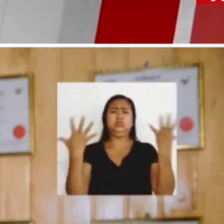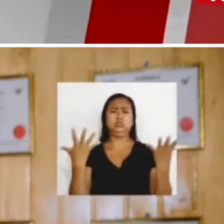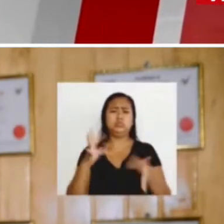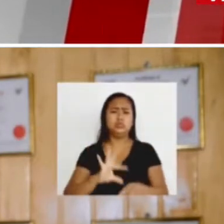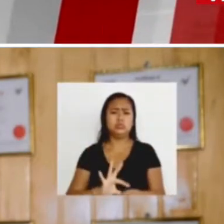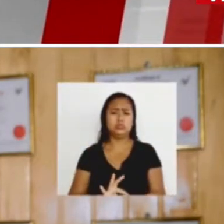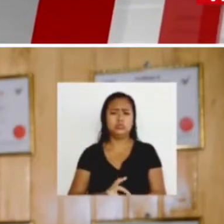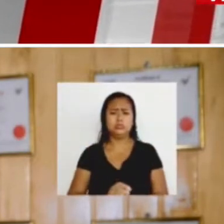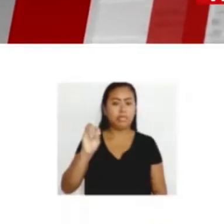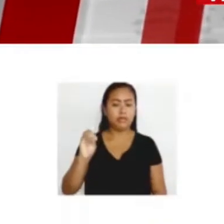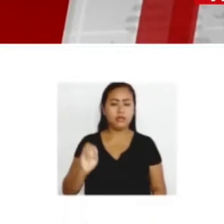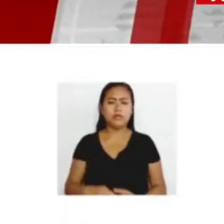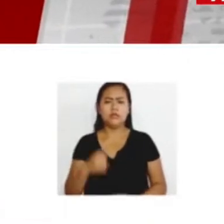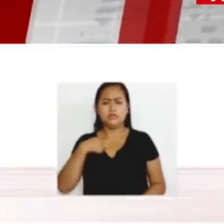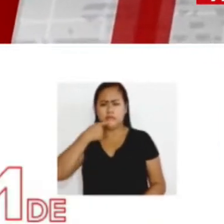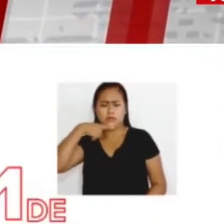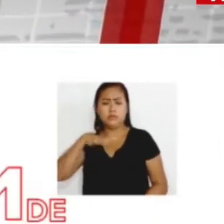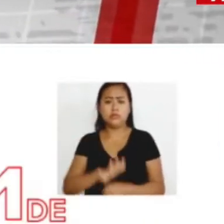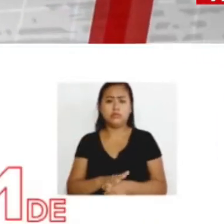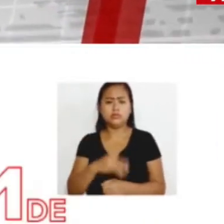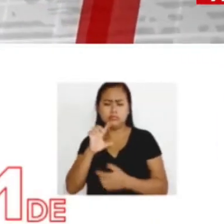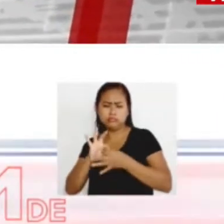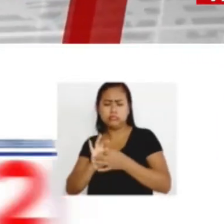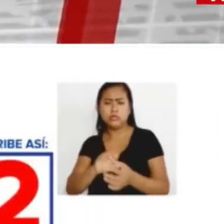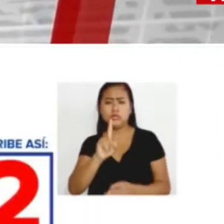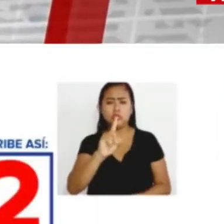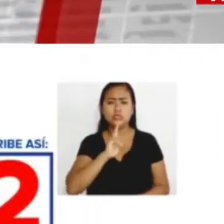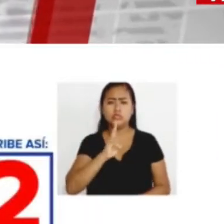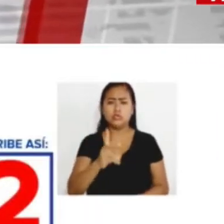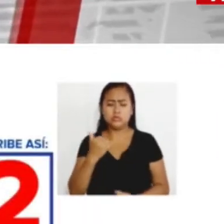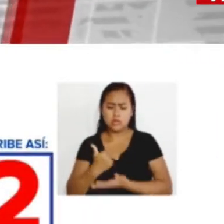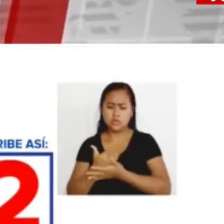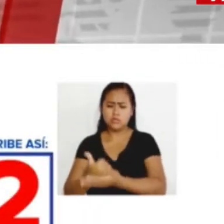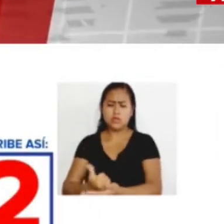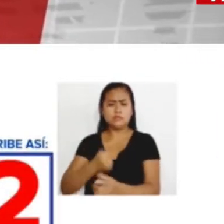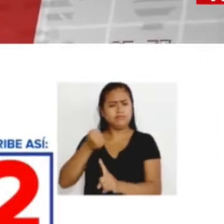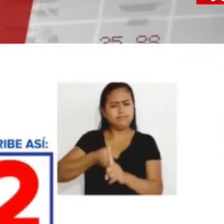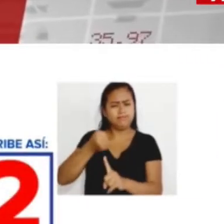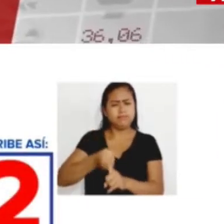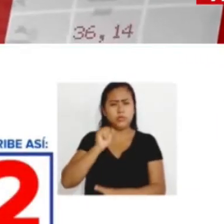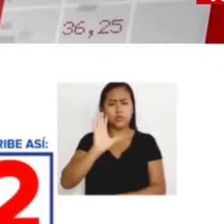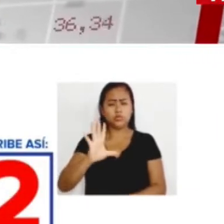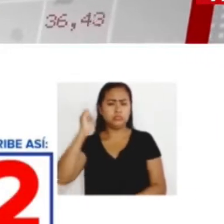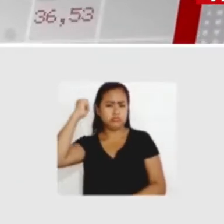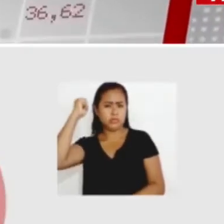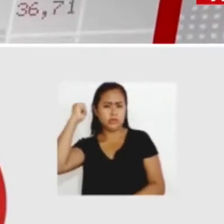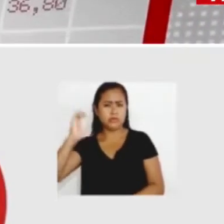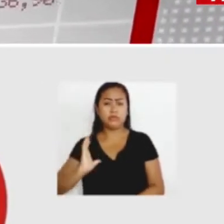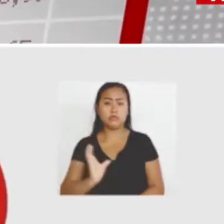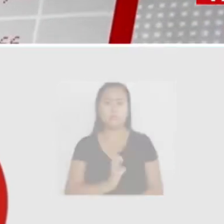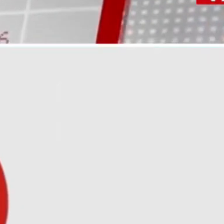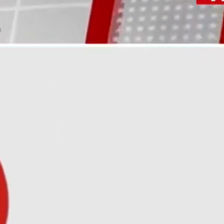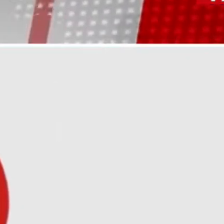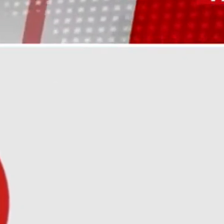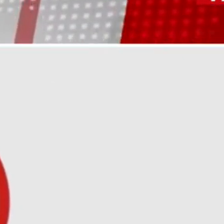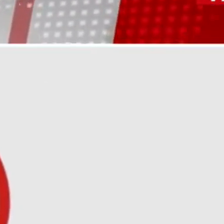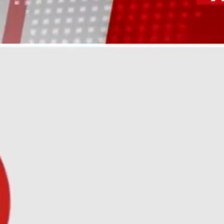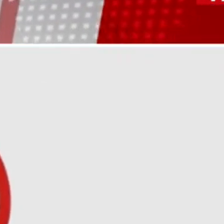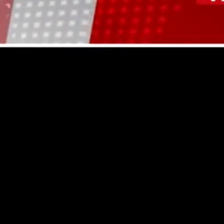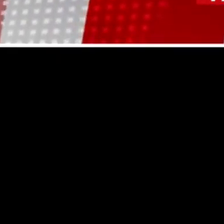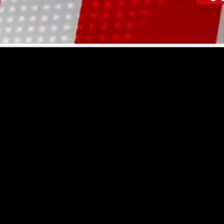ven a otras universidades privadas a la región para poder solucionar el problema de los jóvenes,